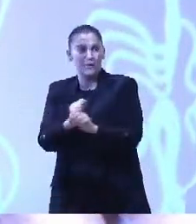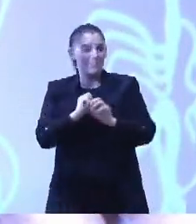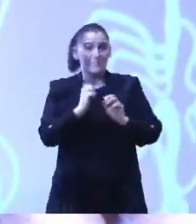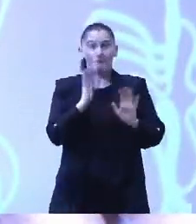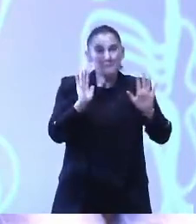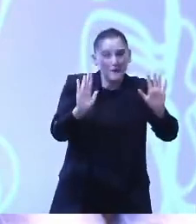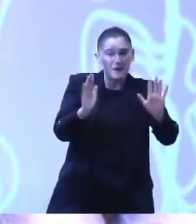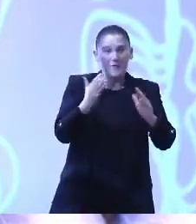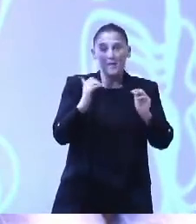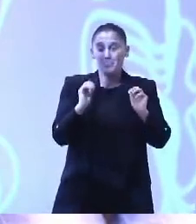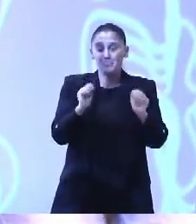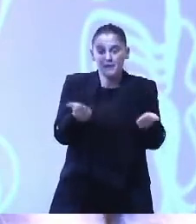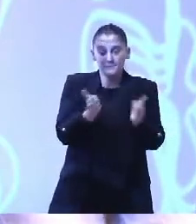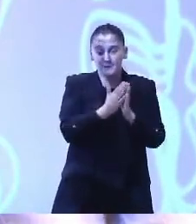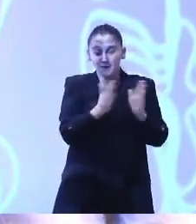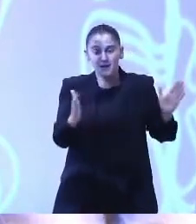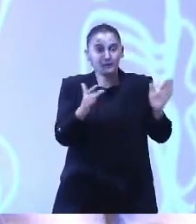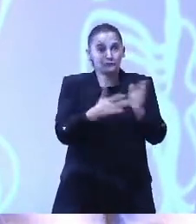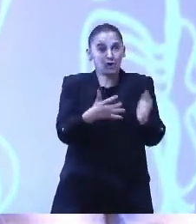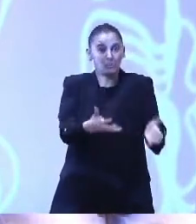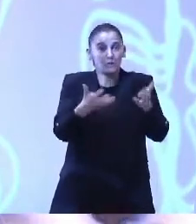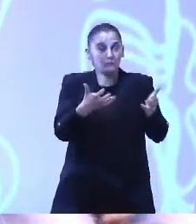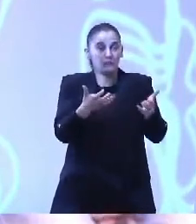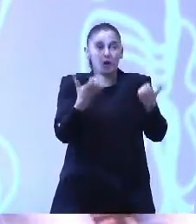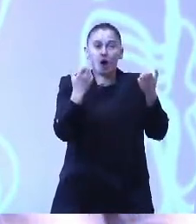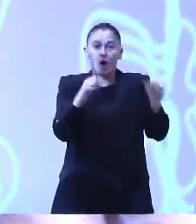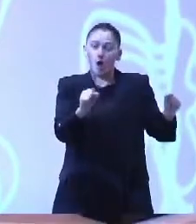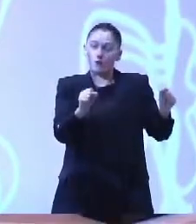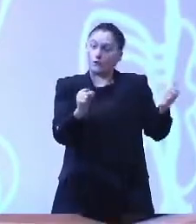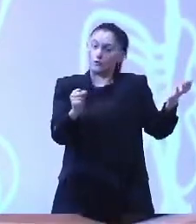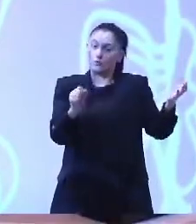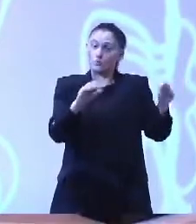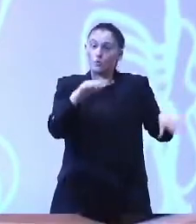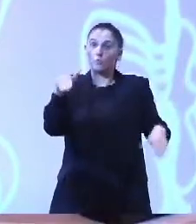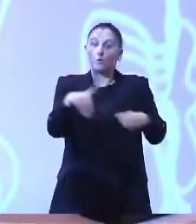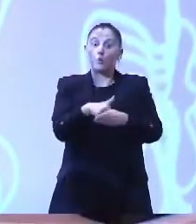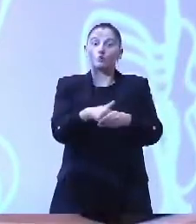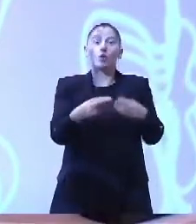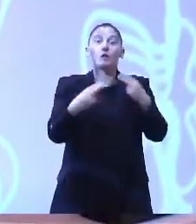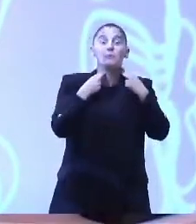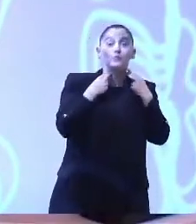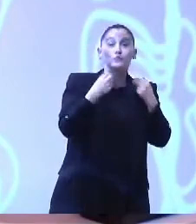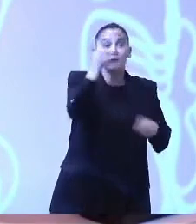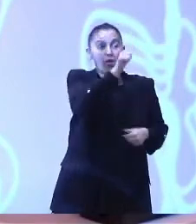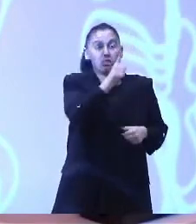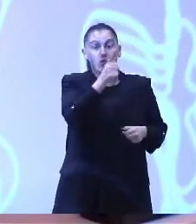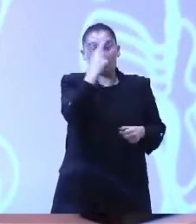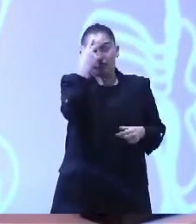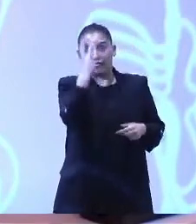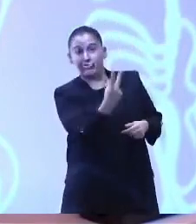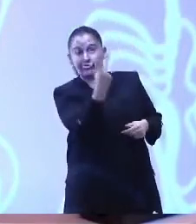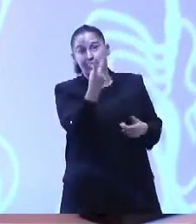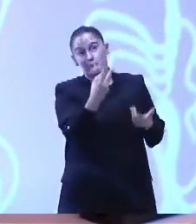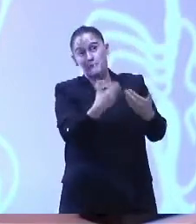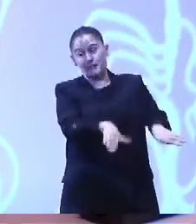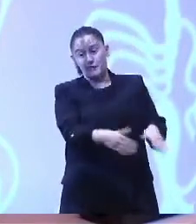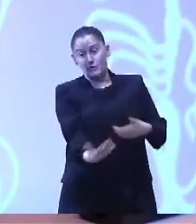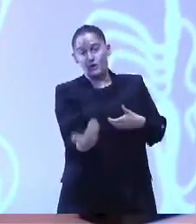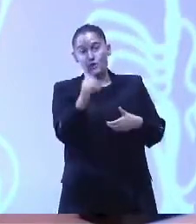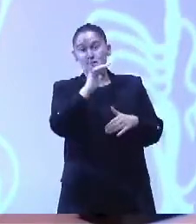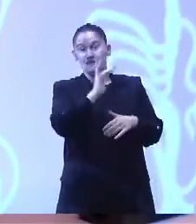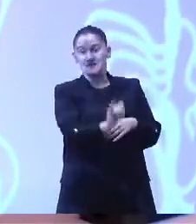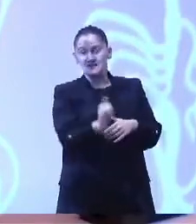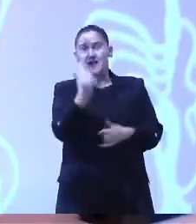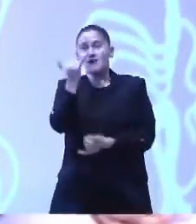se aprobó esa reforma laboral, con el voto inestimable de un diputado del PP despistado, oye, hemos creado